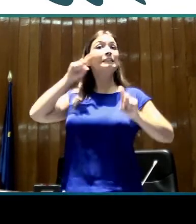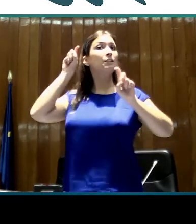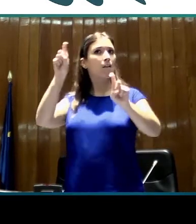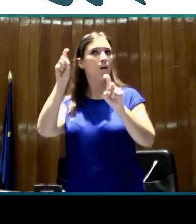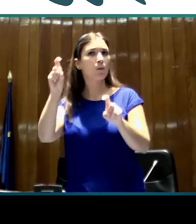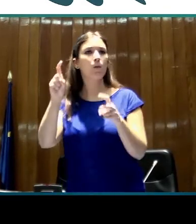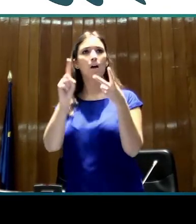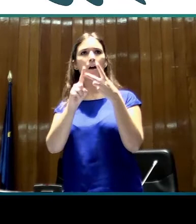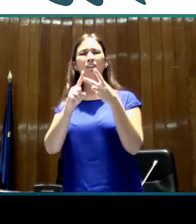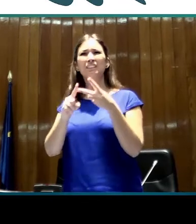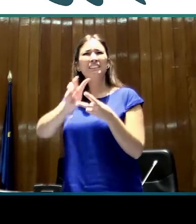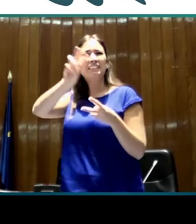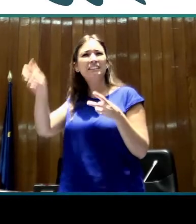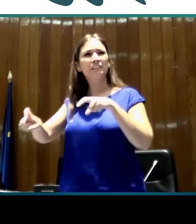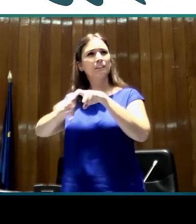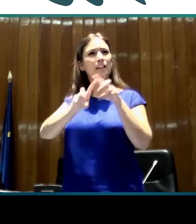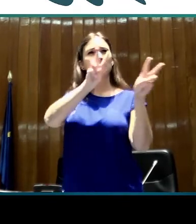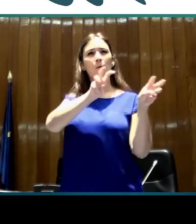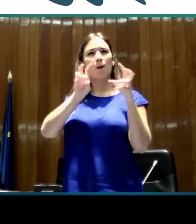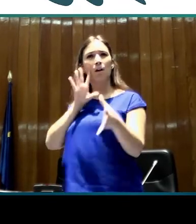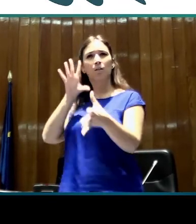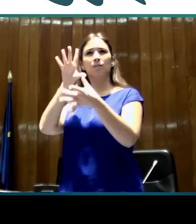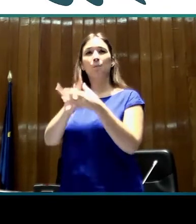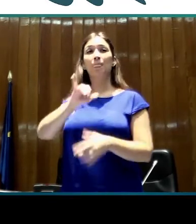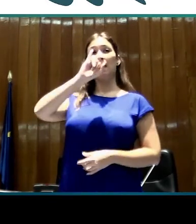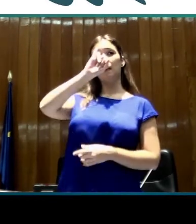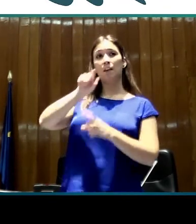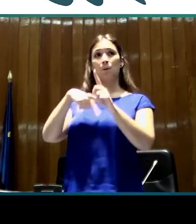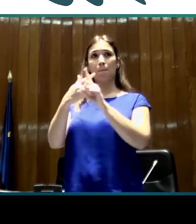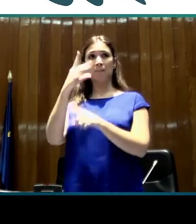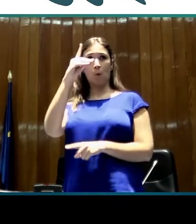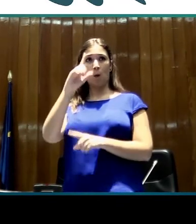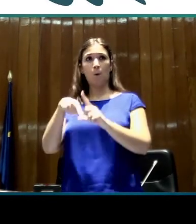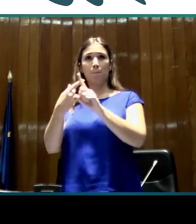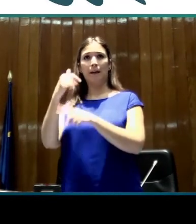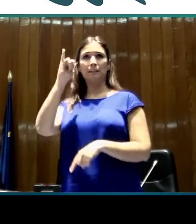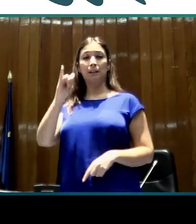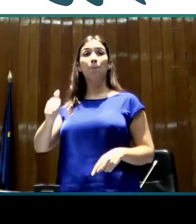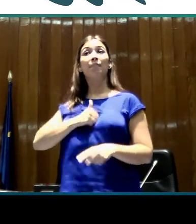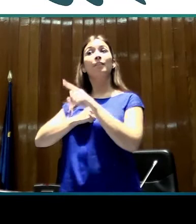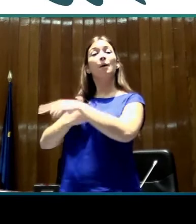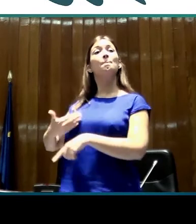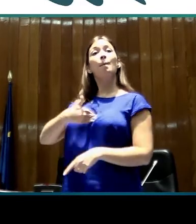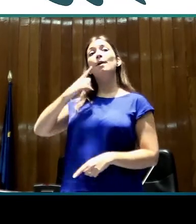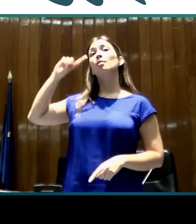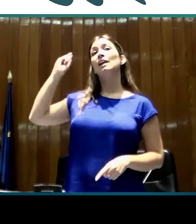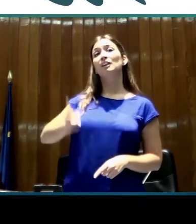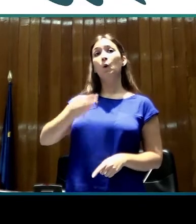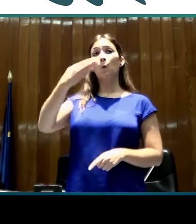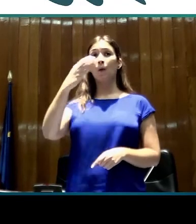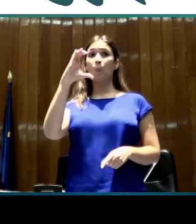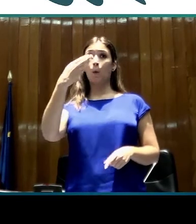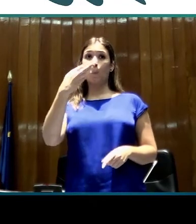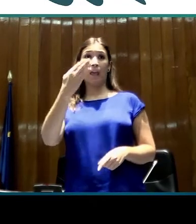enseñanza y todos los aspectos relacionados con I+D+I. Es director del